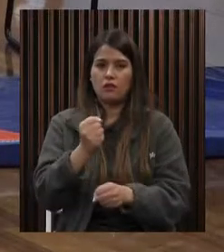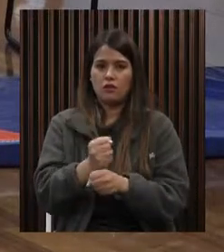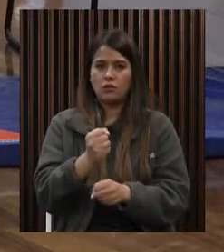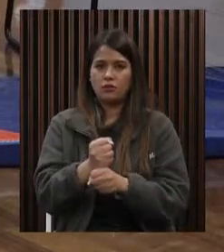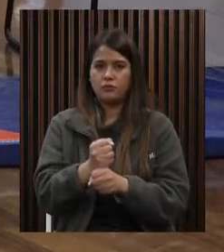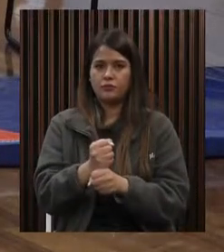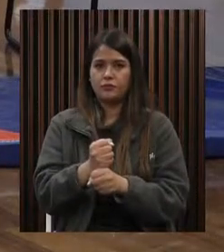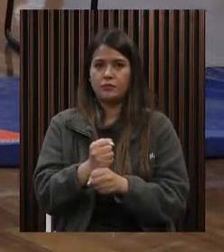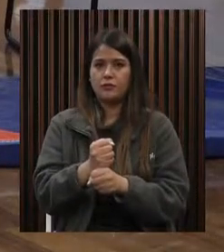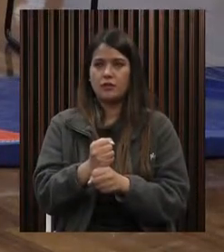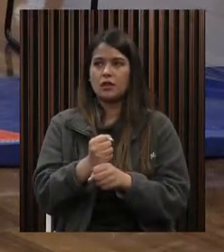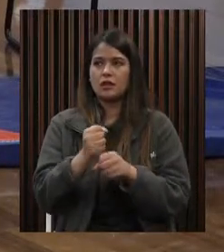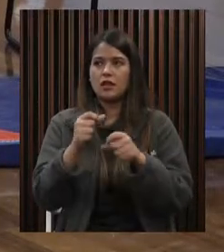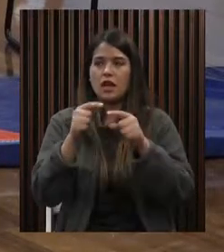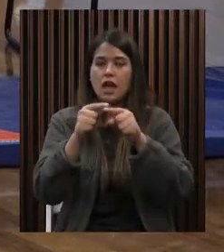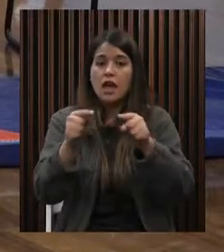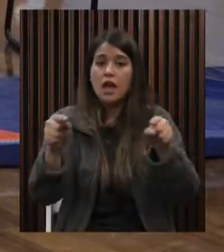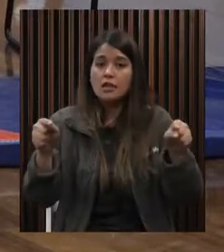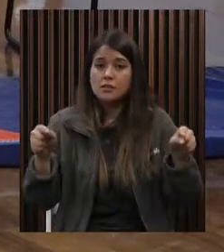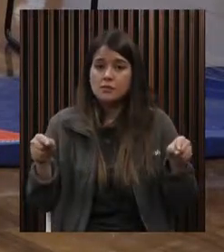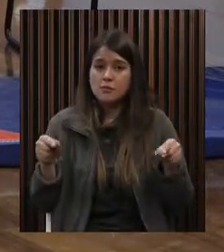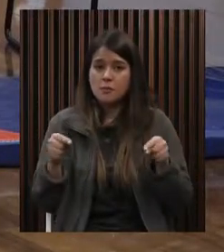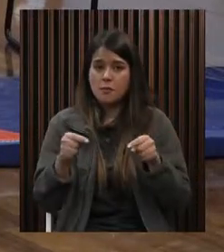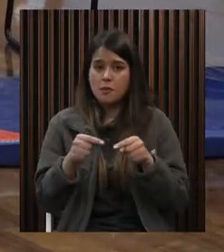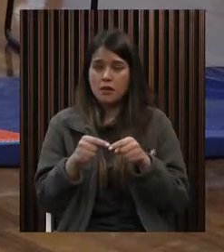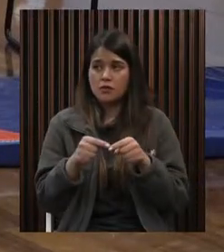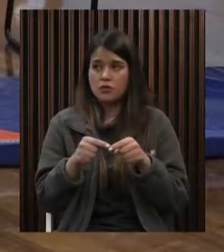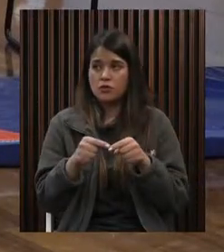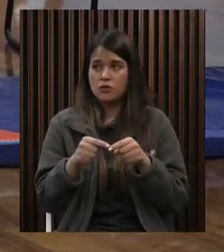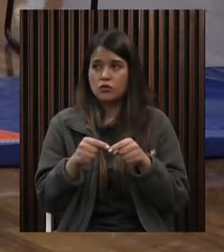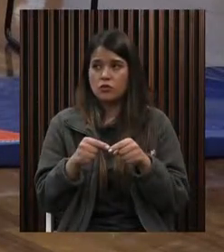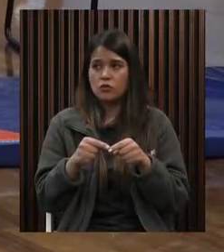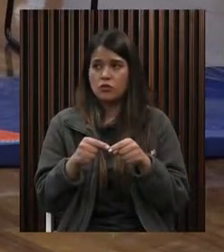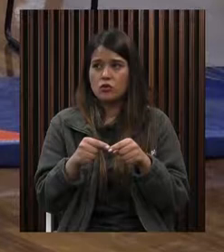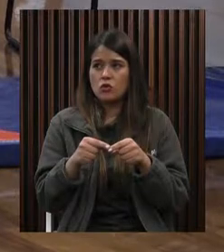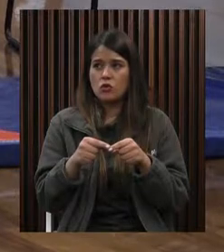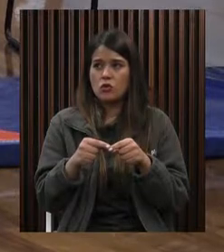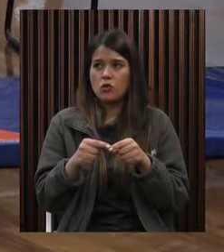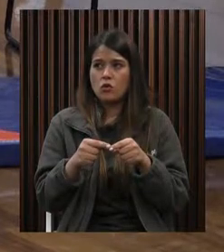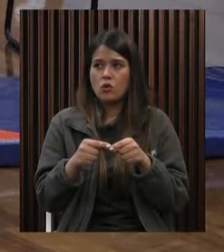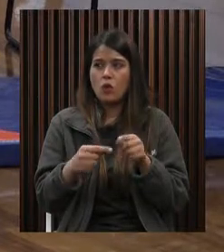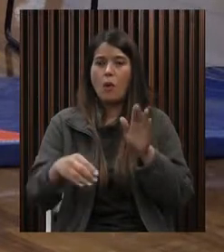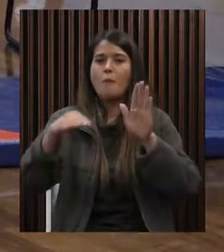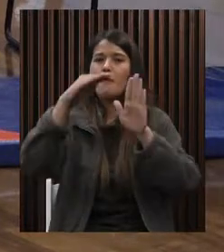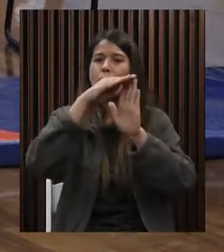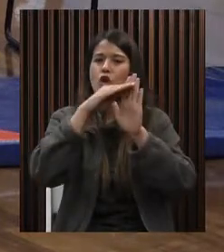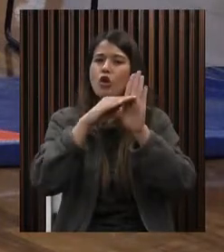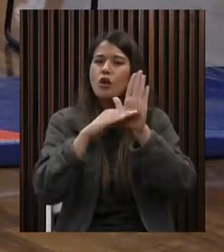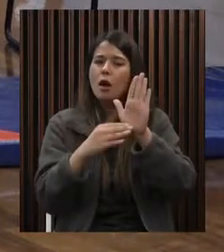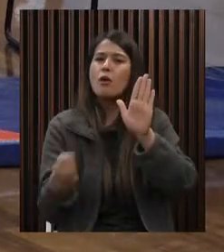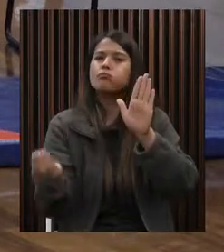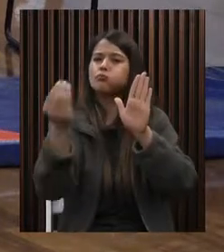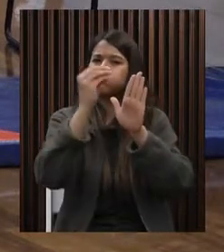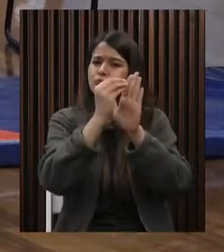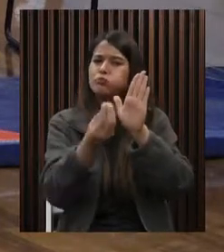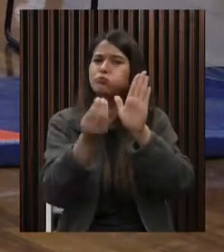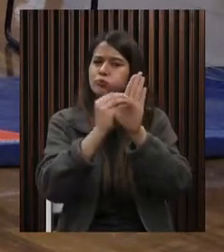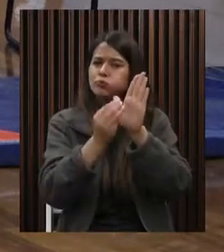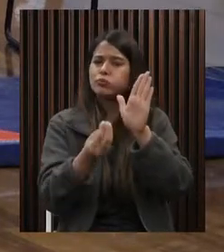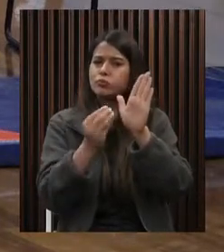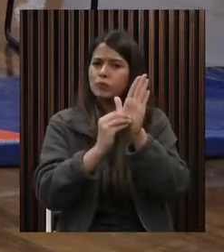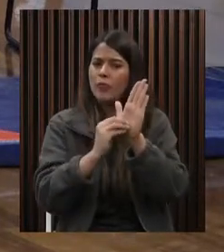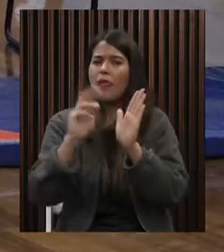Si los espacios empezamos a abrir nichos programáticos para que eso ocurra, para que los artistas tengan